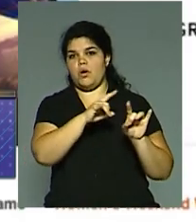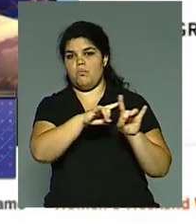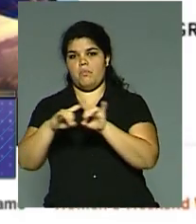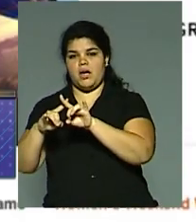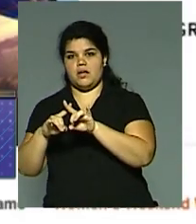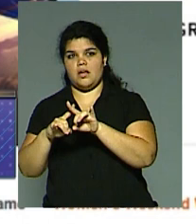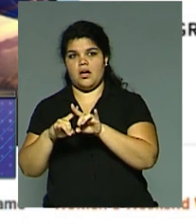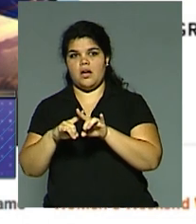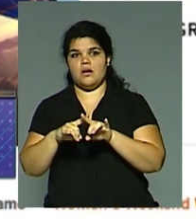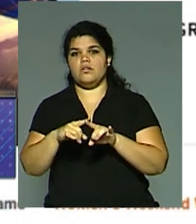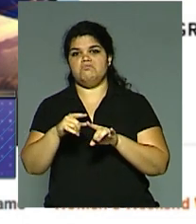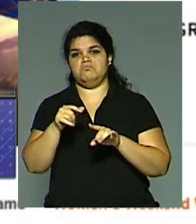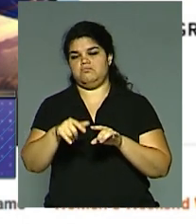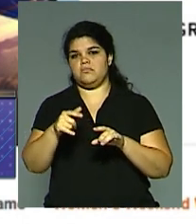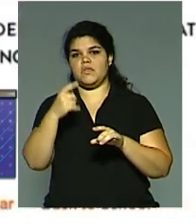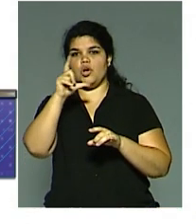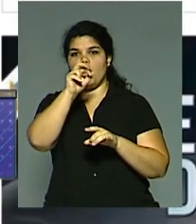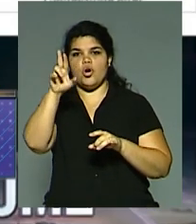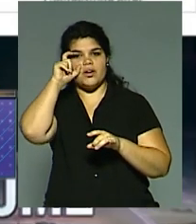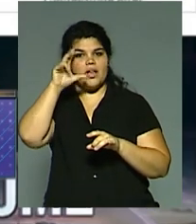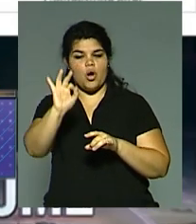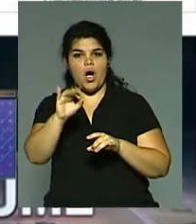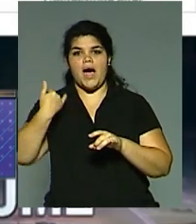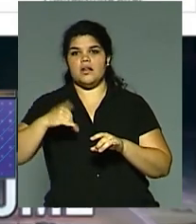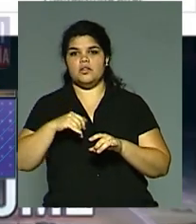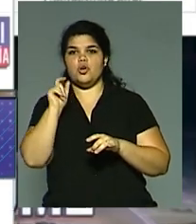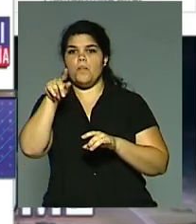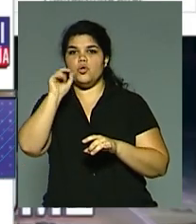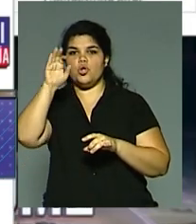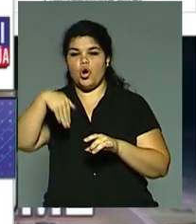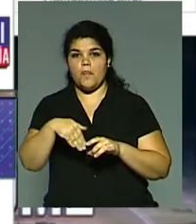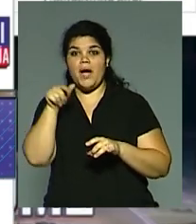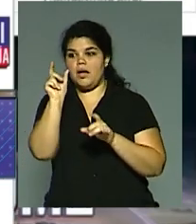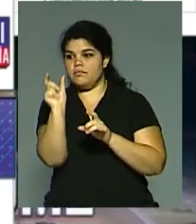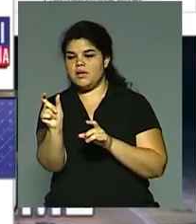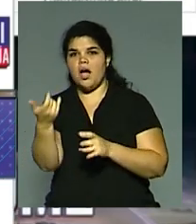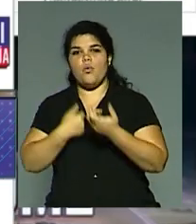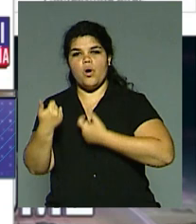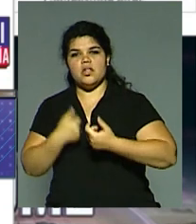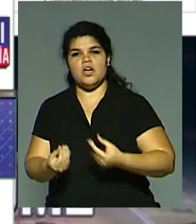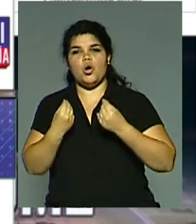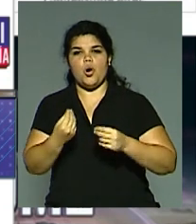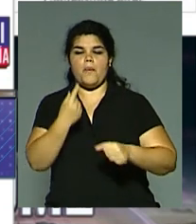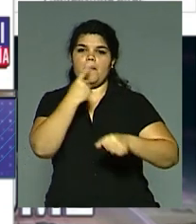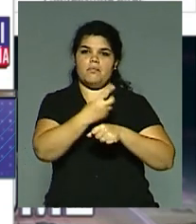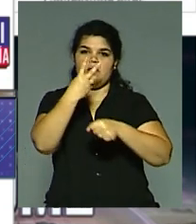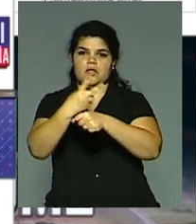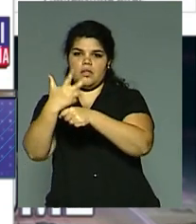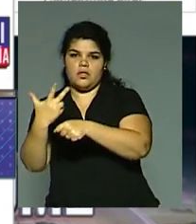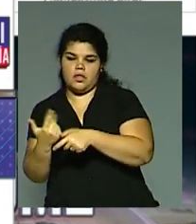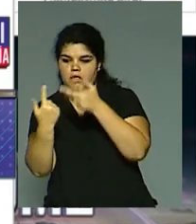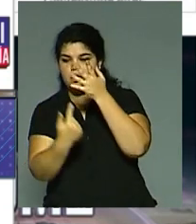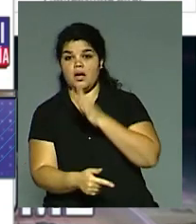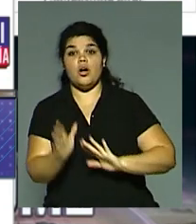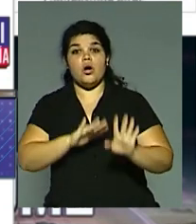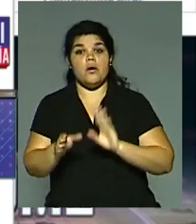simple. Entran al correoargentino.com. Bueno, entran ahí, lo van a encontrar. De hecho, está el tutorial. Está cómo hacerlo paso a paso. Cómo activarse. Se crean